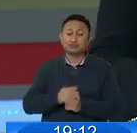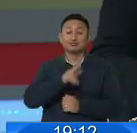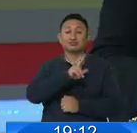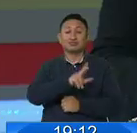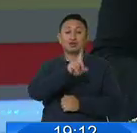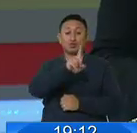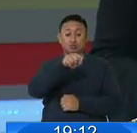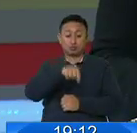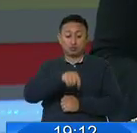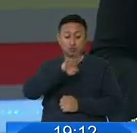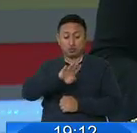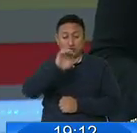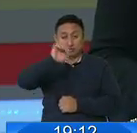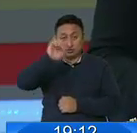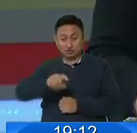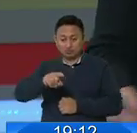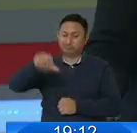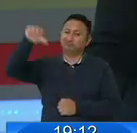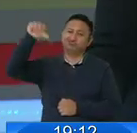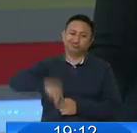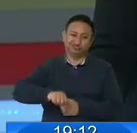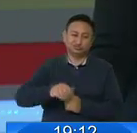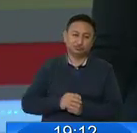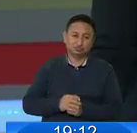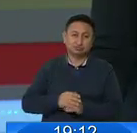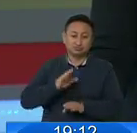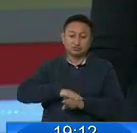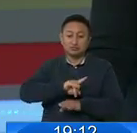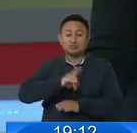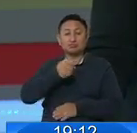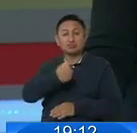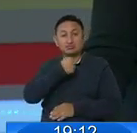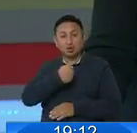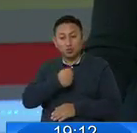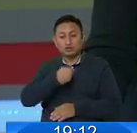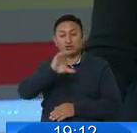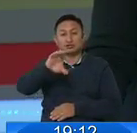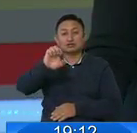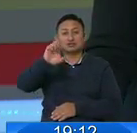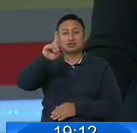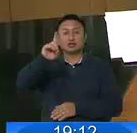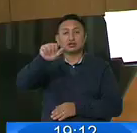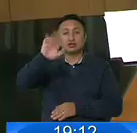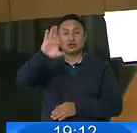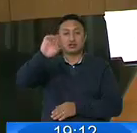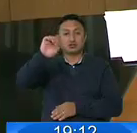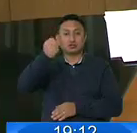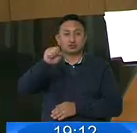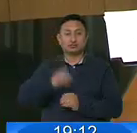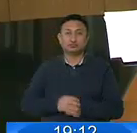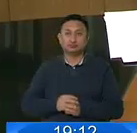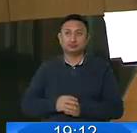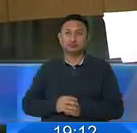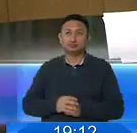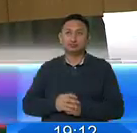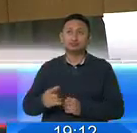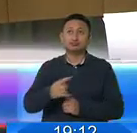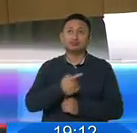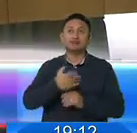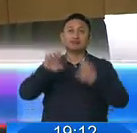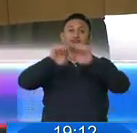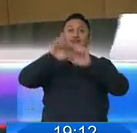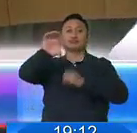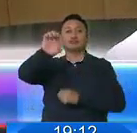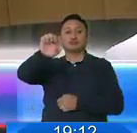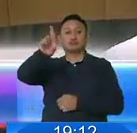4% que será peor esto de acuerdo a una encuesta de cedatos el centro de estudios de datos de datos centró su